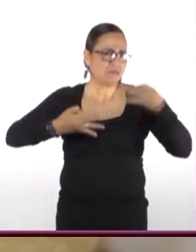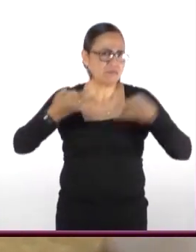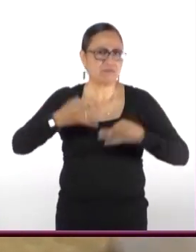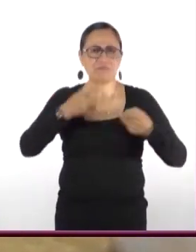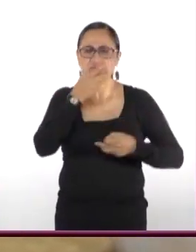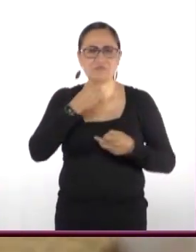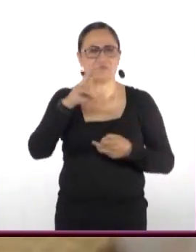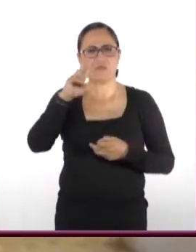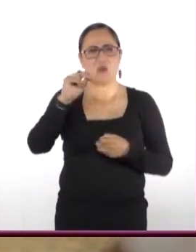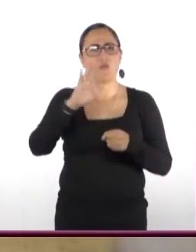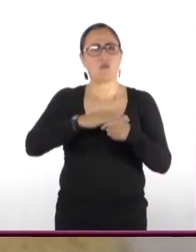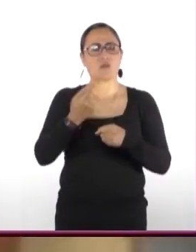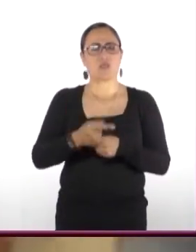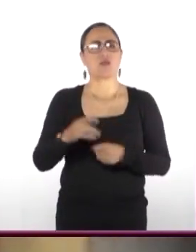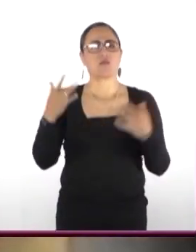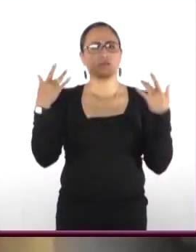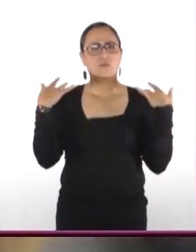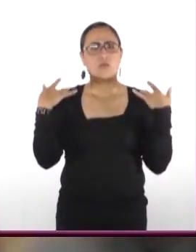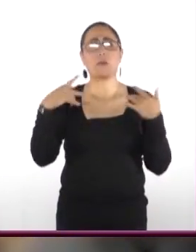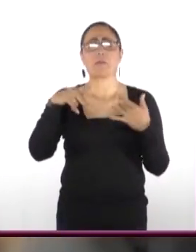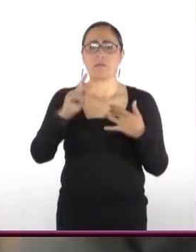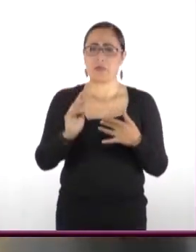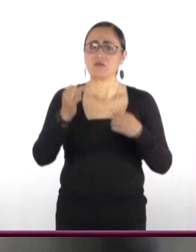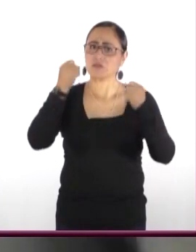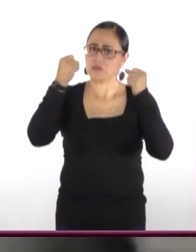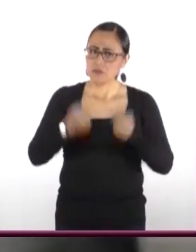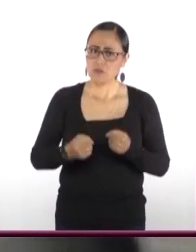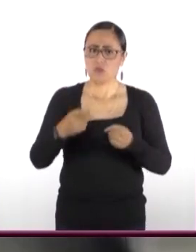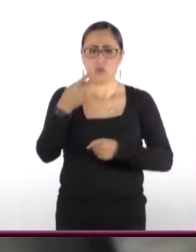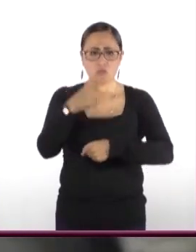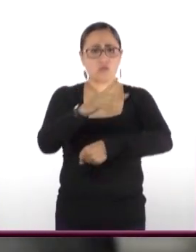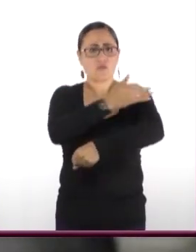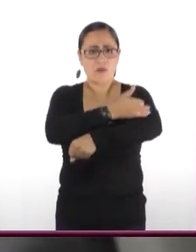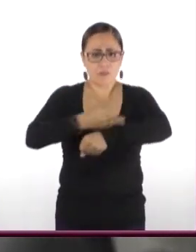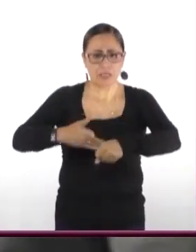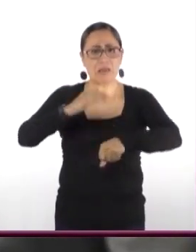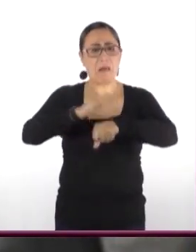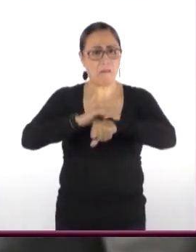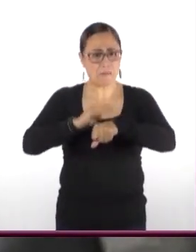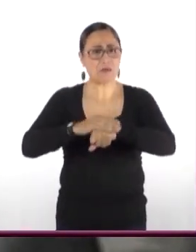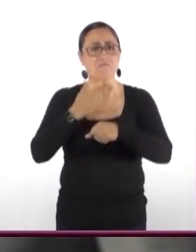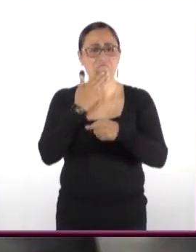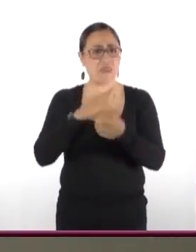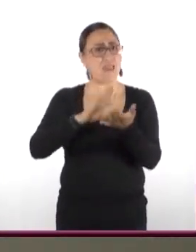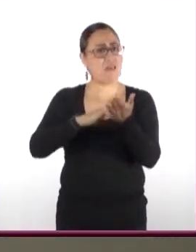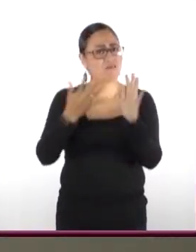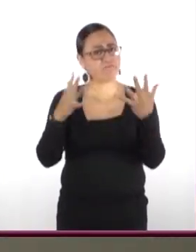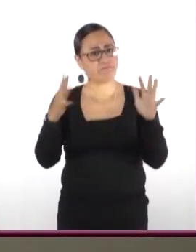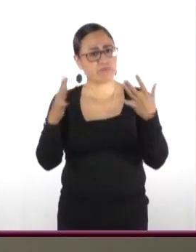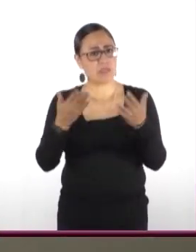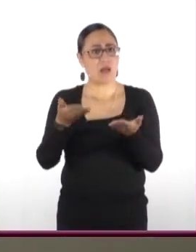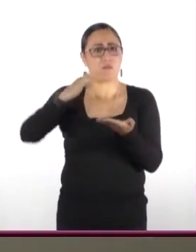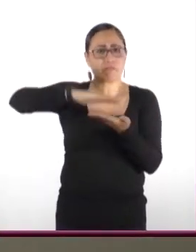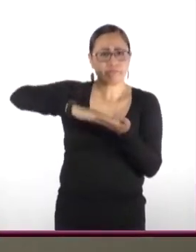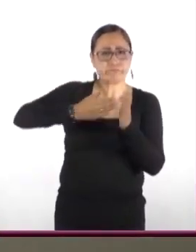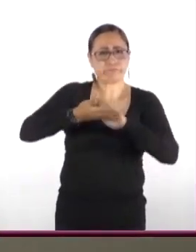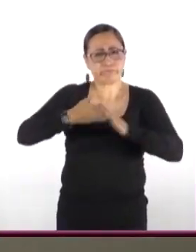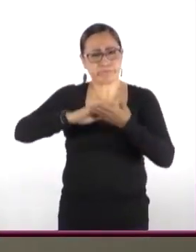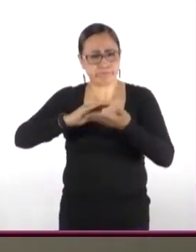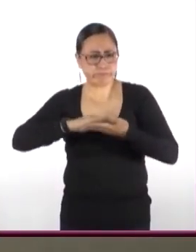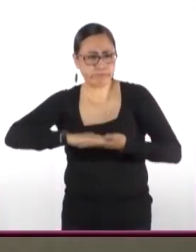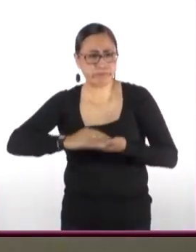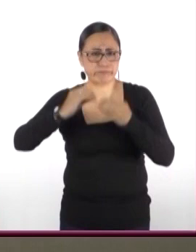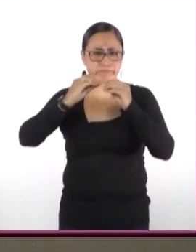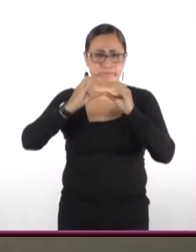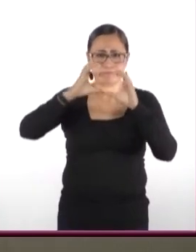no, porque se supone que son imparciales, pero seguro que su familia y amigos sí. El espesor del papel doblado